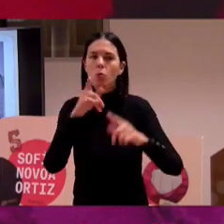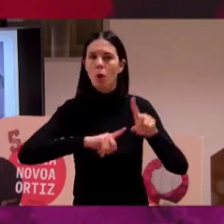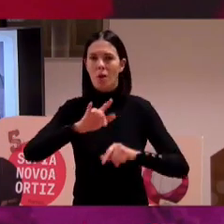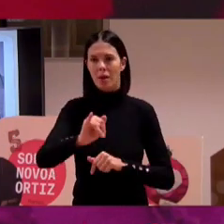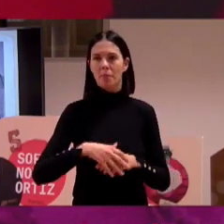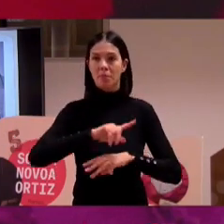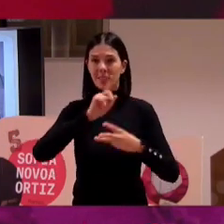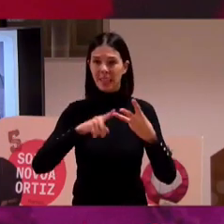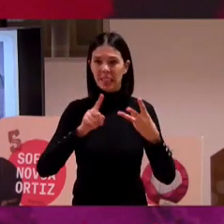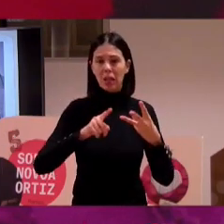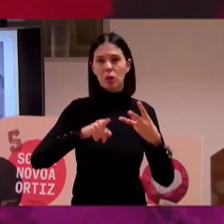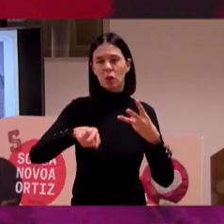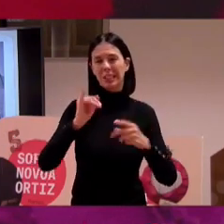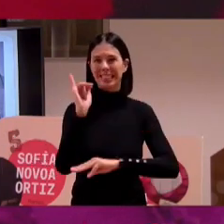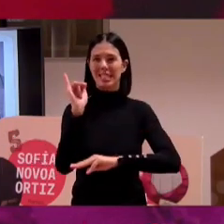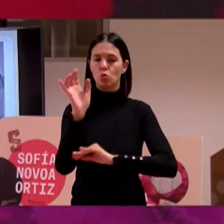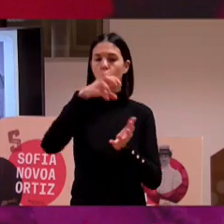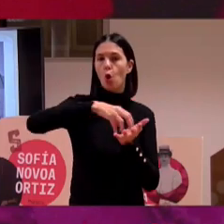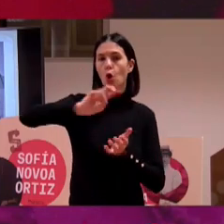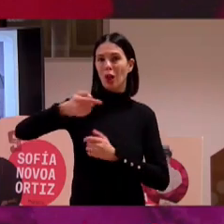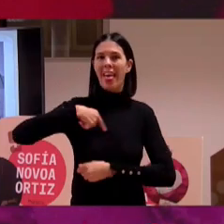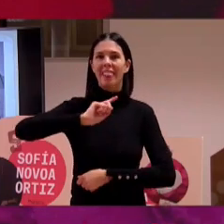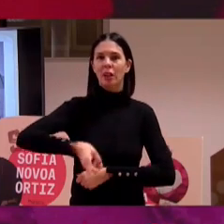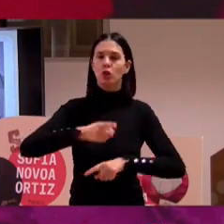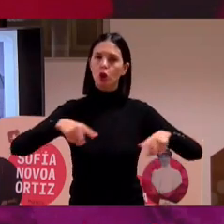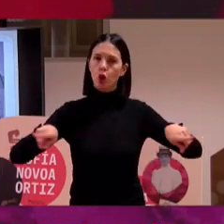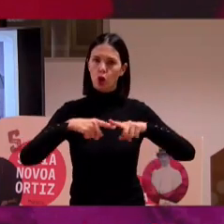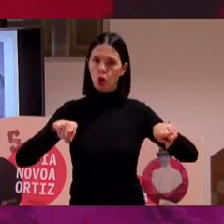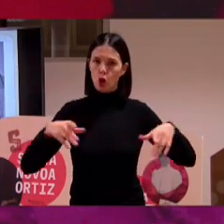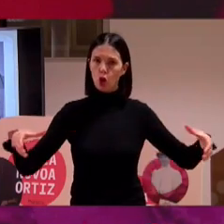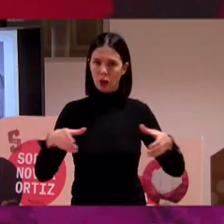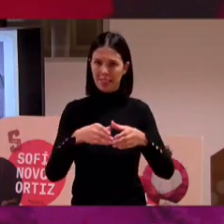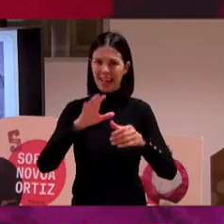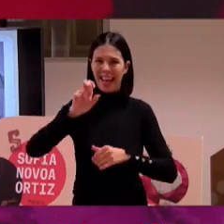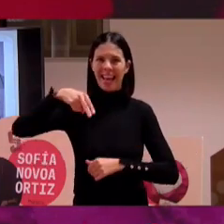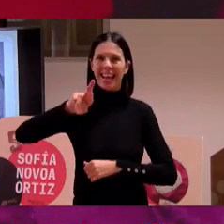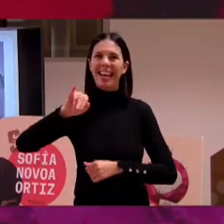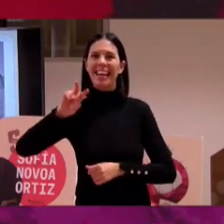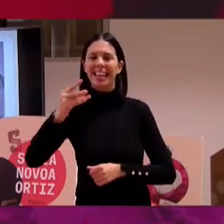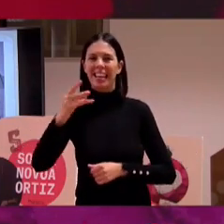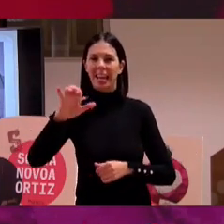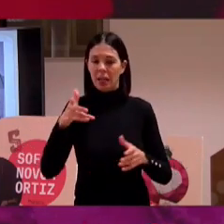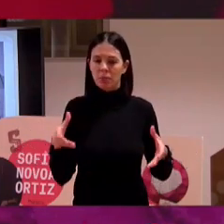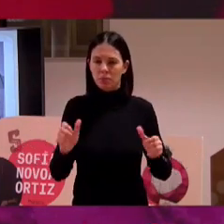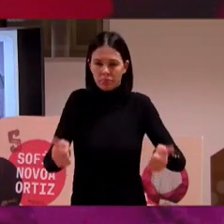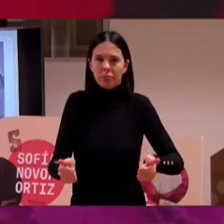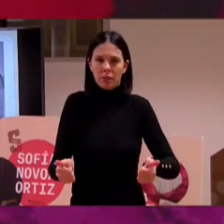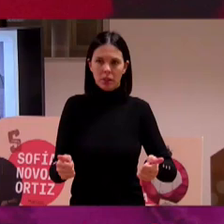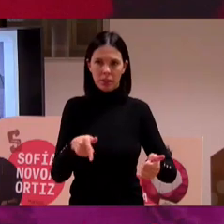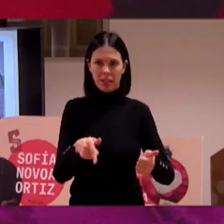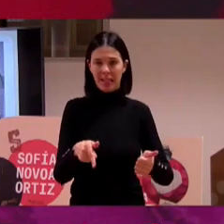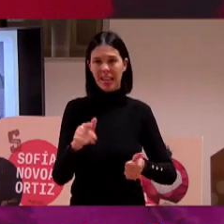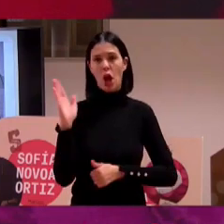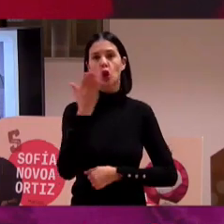terceiro lugar, será outro institucionista, o director de orquesta Enrique Fernández Arbós, quen a introduce na École Normale de